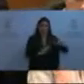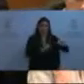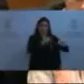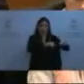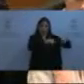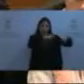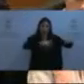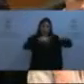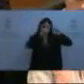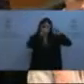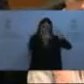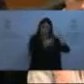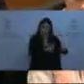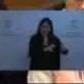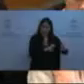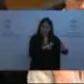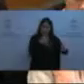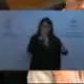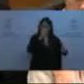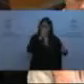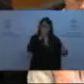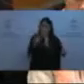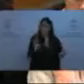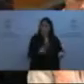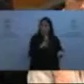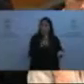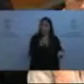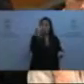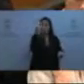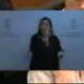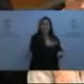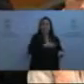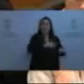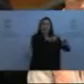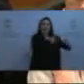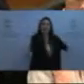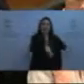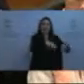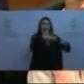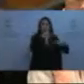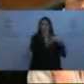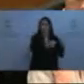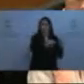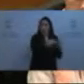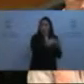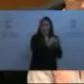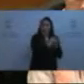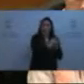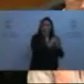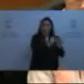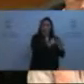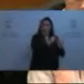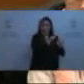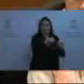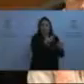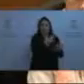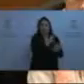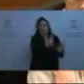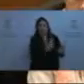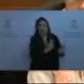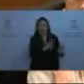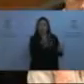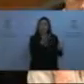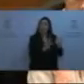nuevo hospital de Asturias, incluso en año 2002 se pensaba rehabilitarla y dejarla como estaba para su uso de capilla. Luego esto se descartó, pero se